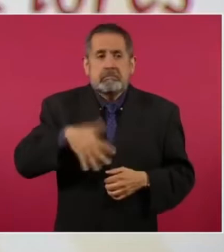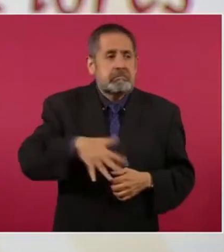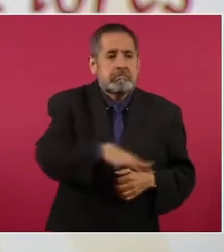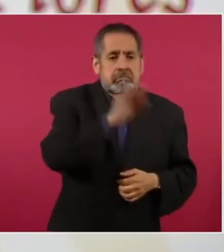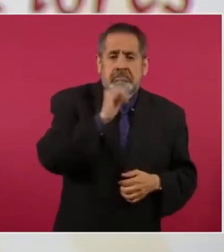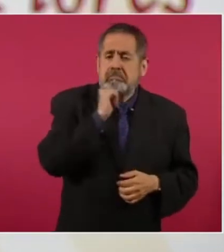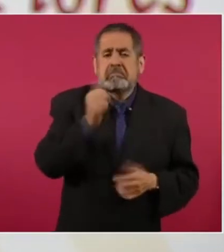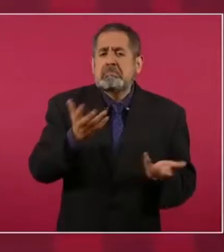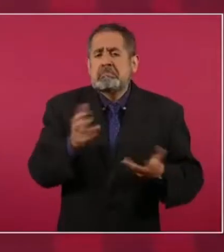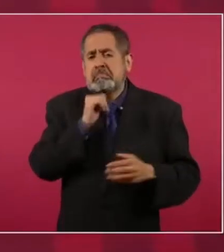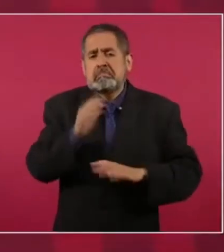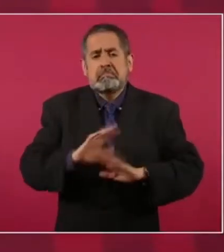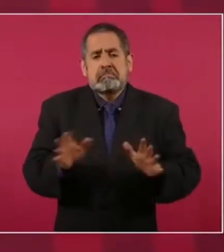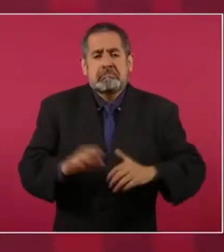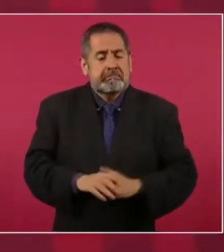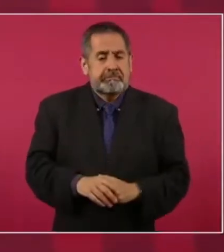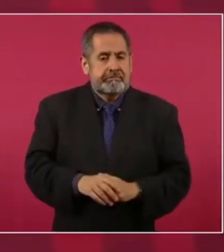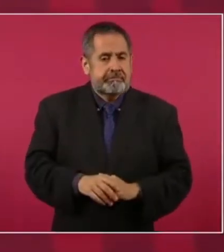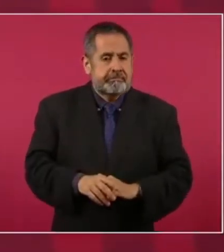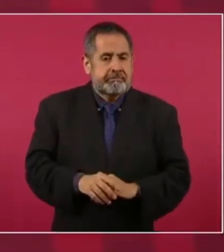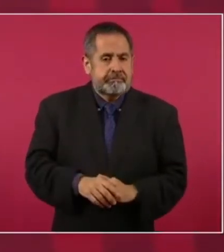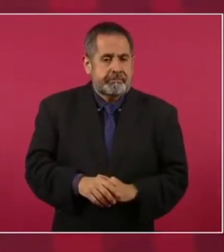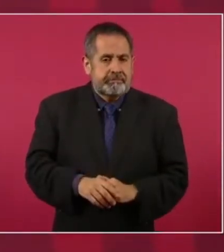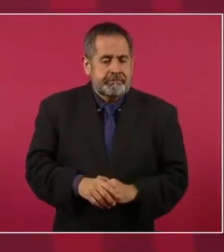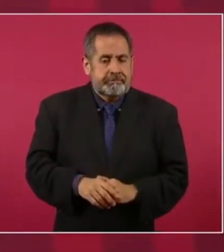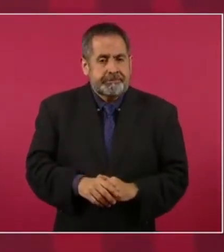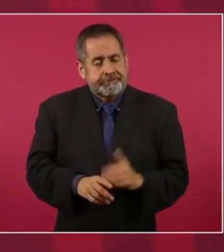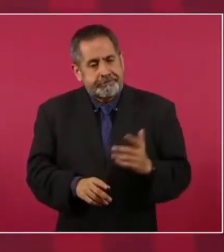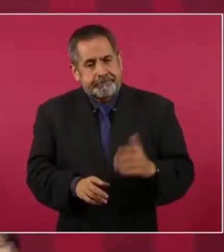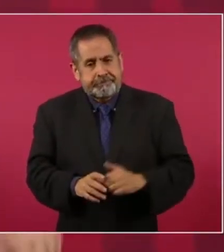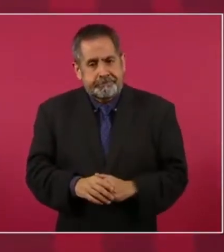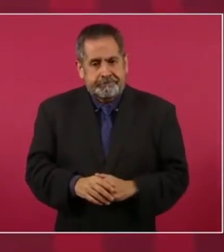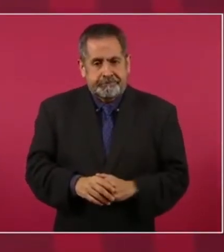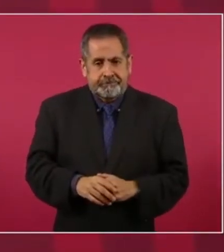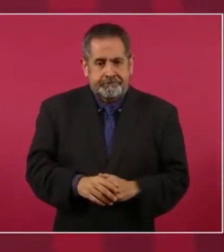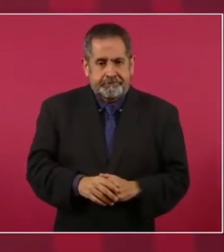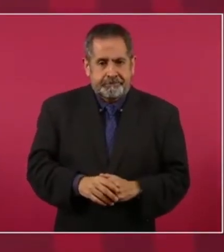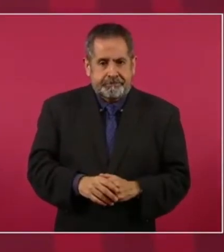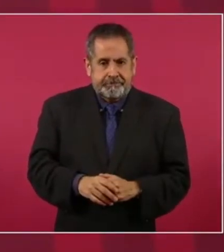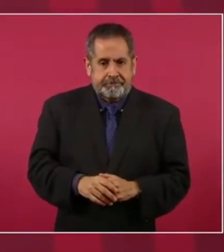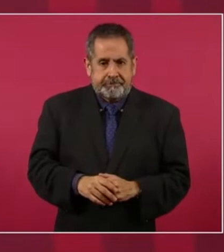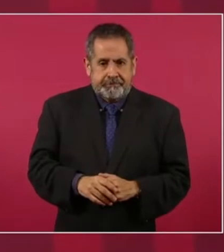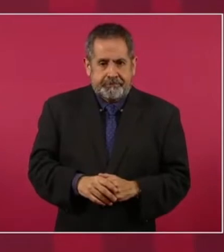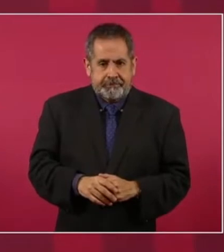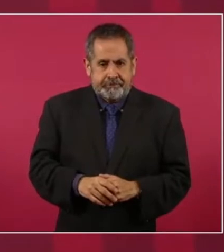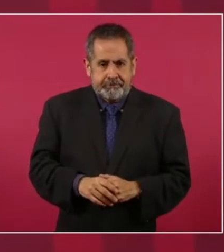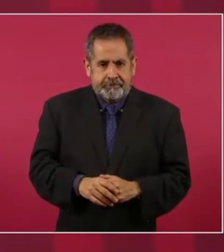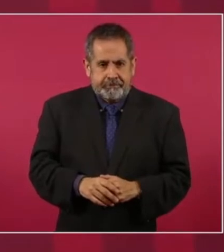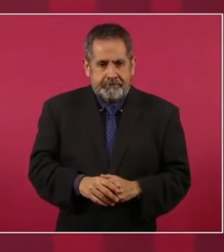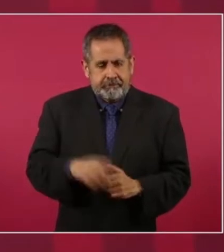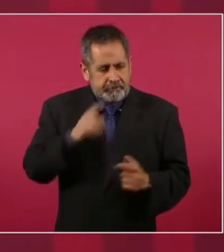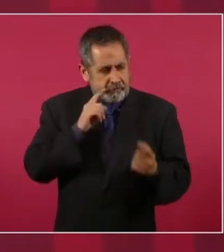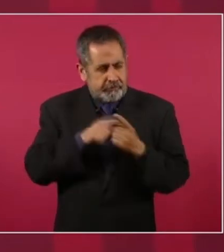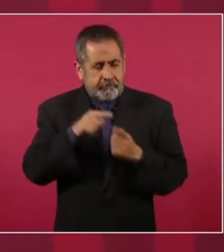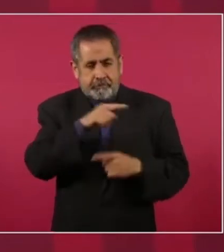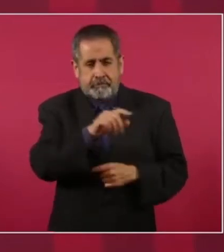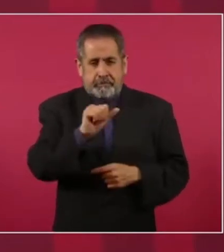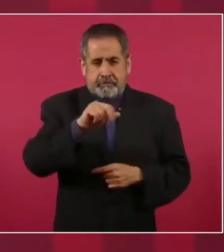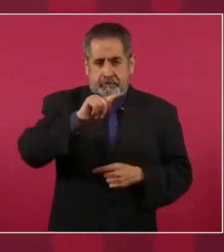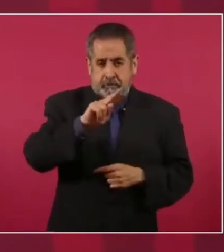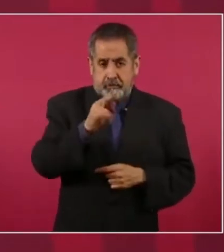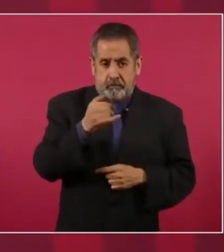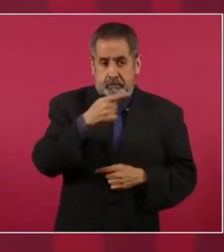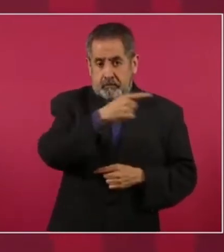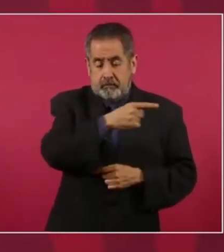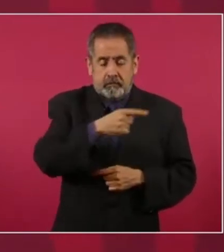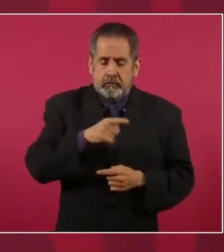buscarlas. Esto Yo vi a Anthony Blinken, que es un hombre